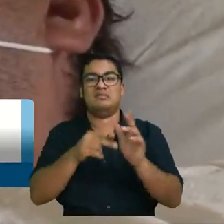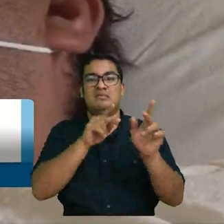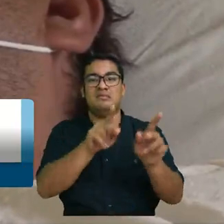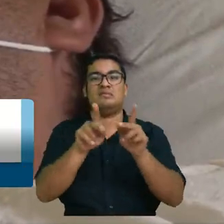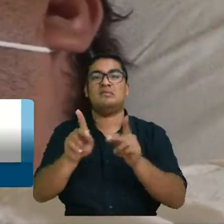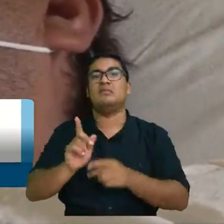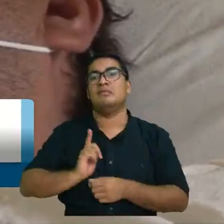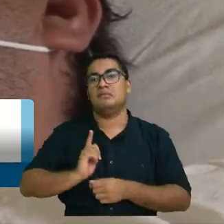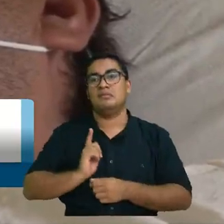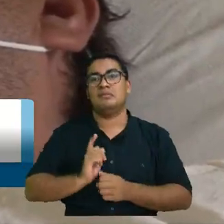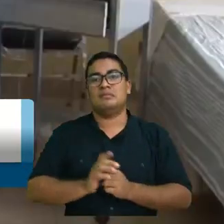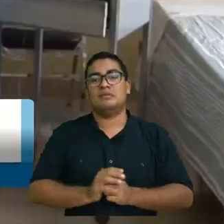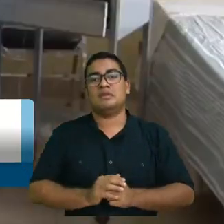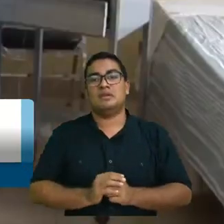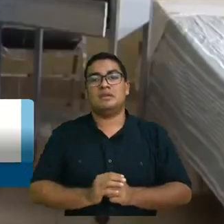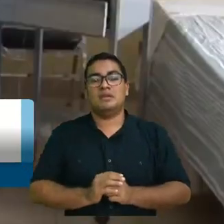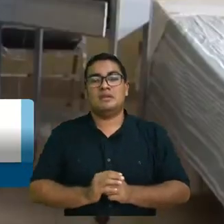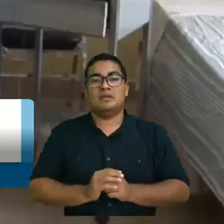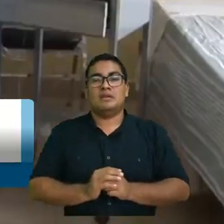influenza?